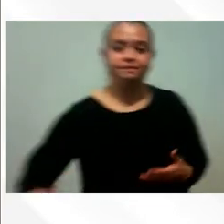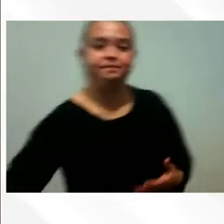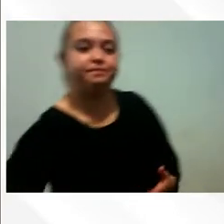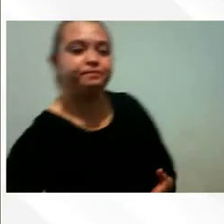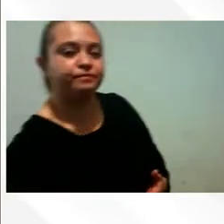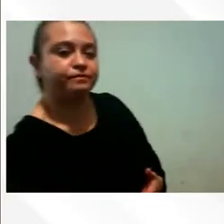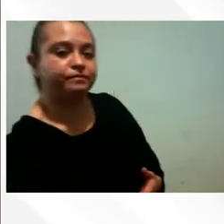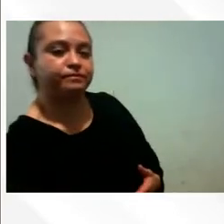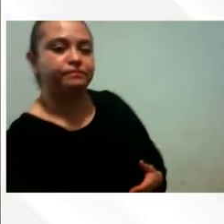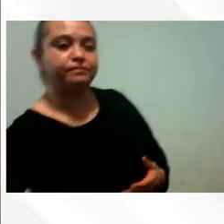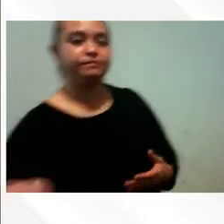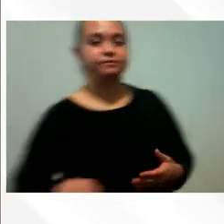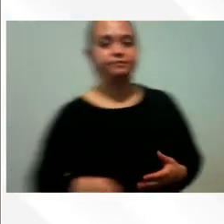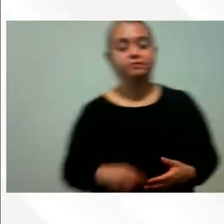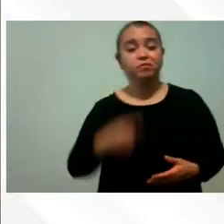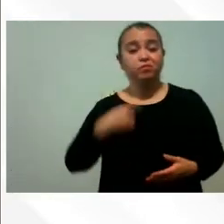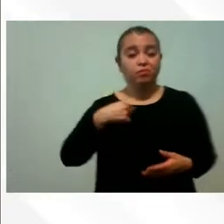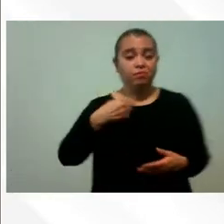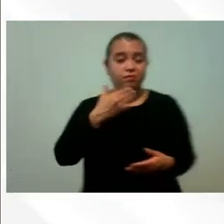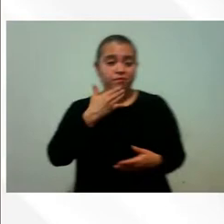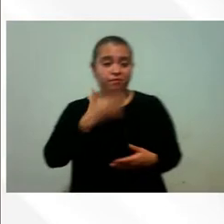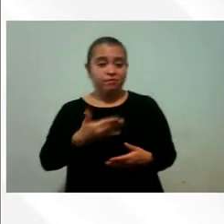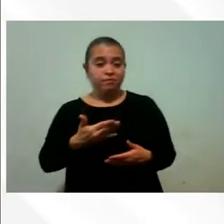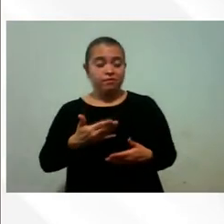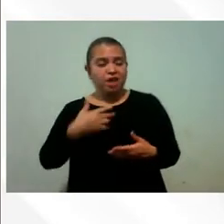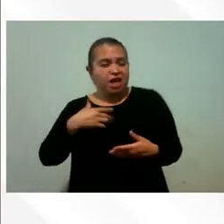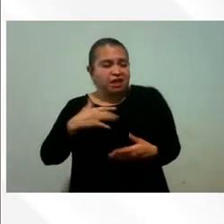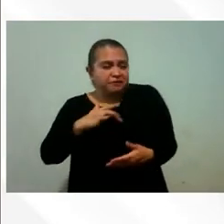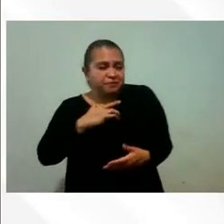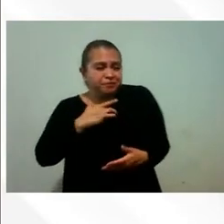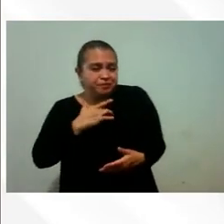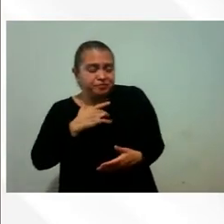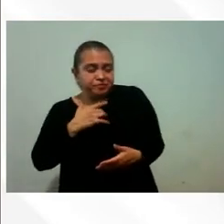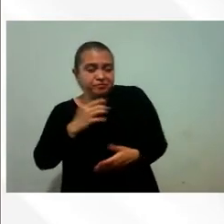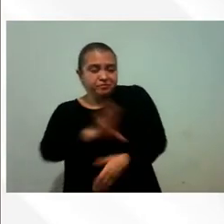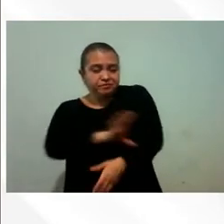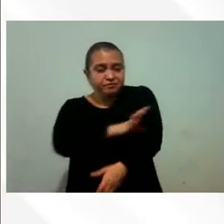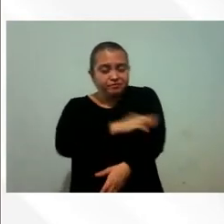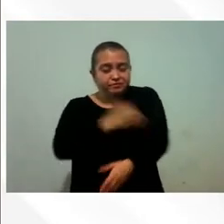y el bienestar de nuestras propias emociones.